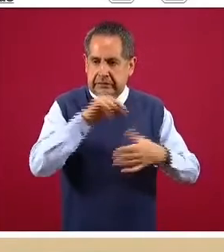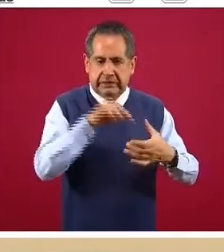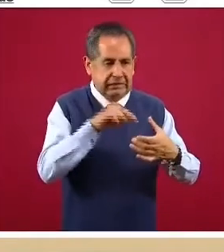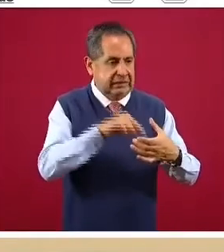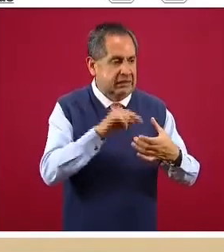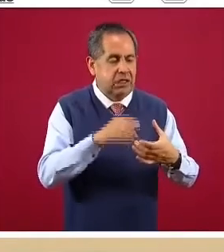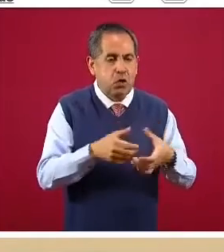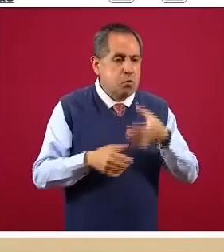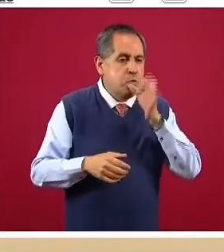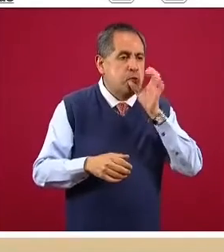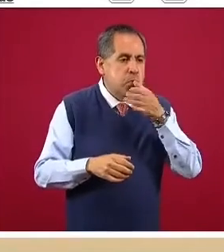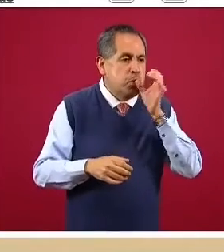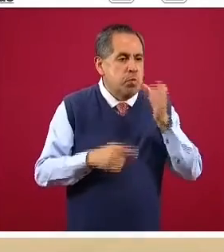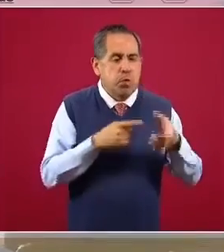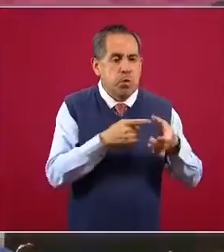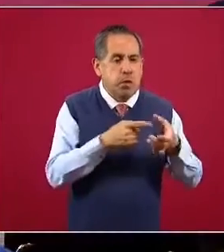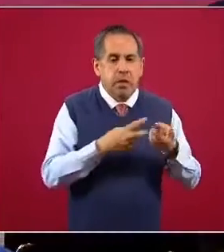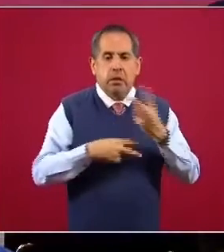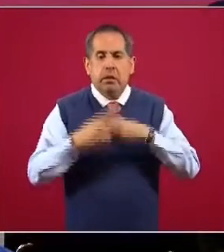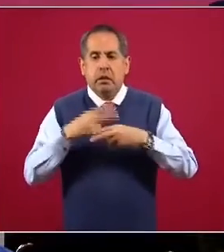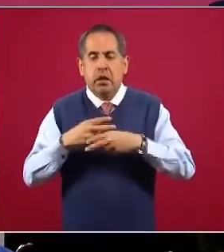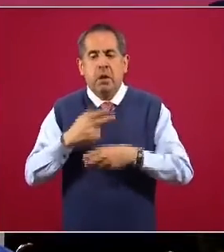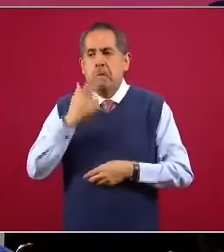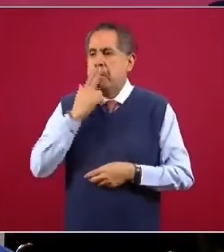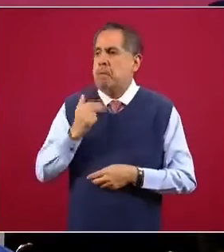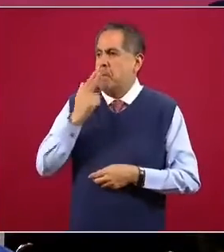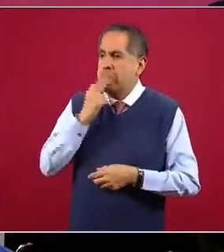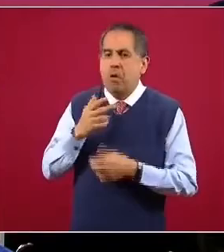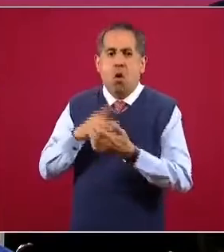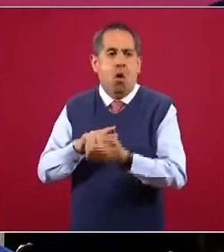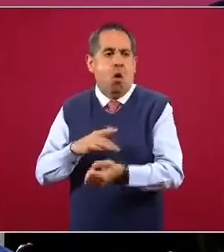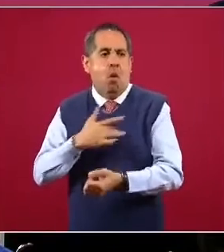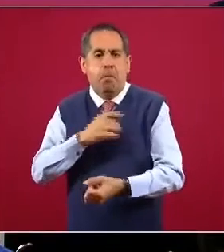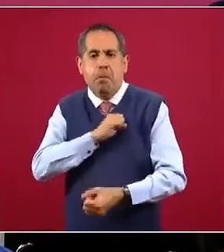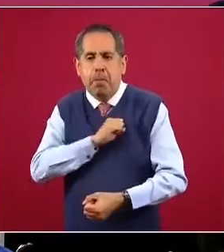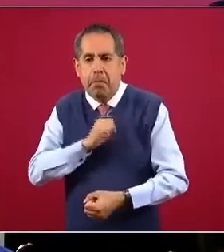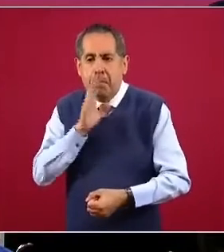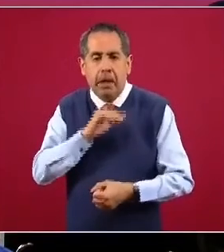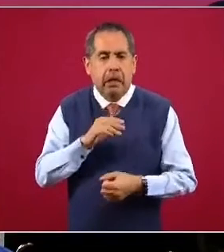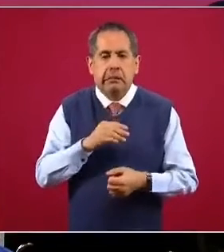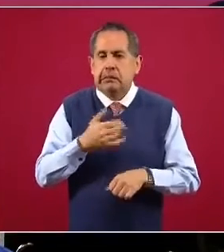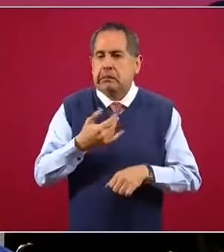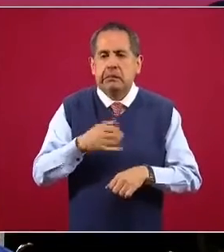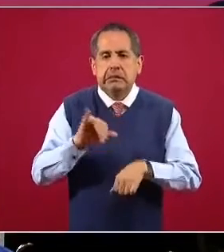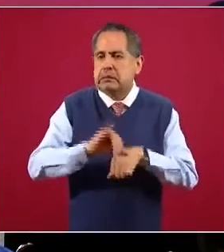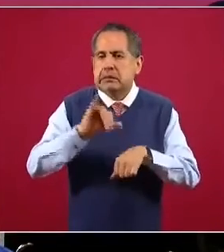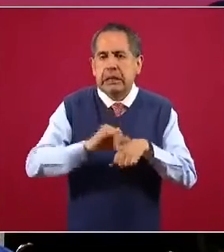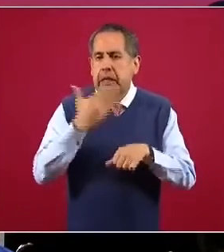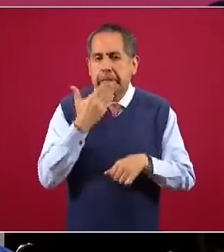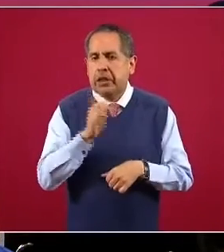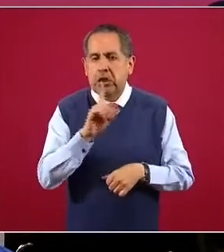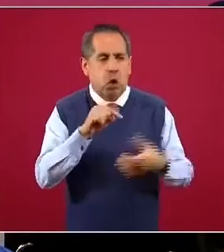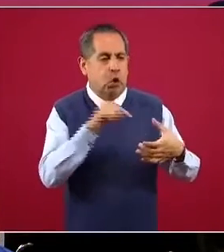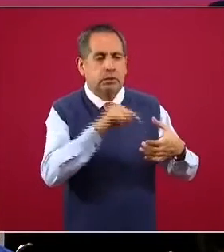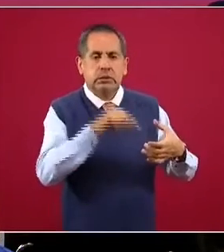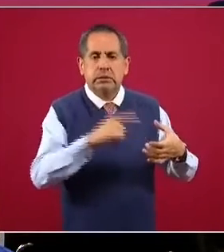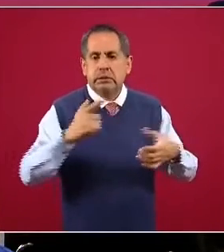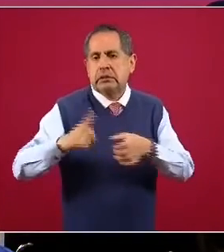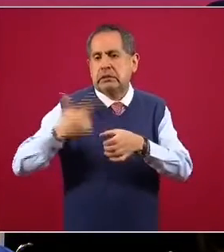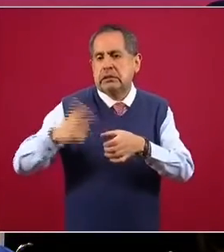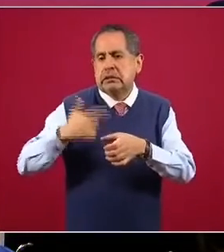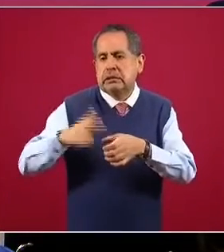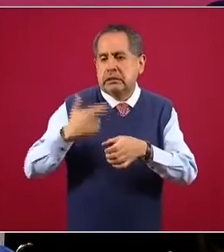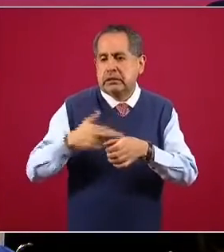aún sin incrementar obesidad, el riesgo de diabetes y de hipertensión y de muchas alteraciones. Así podemos ver que también cuando lo